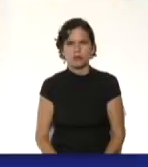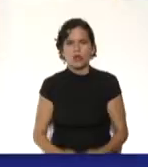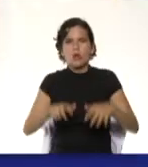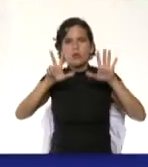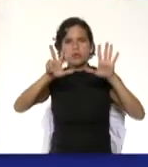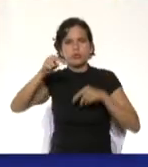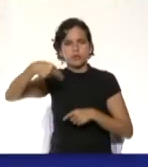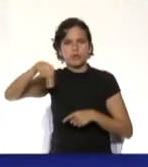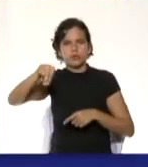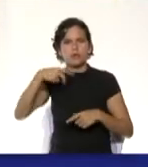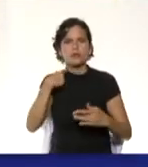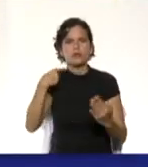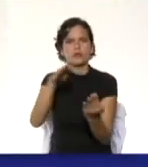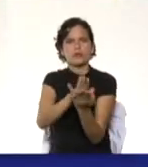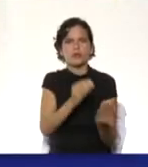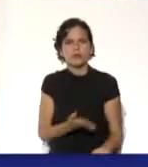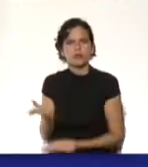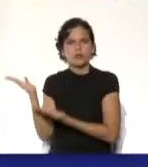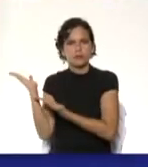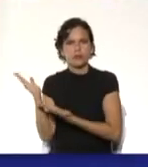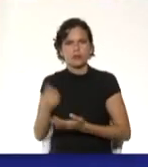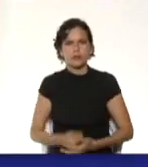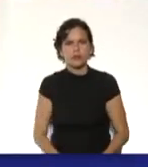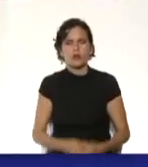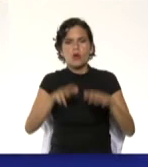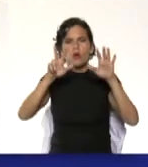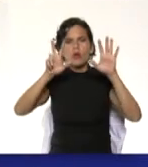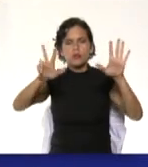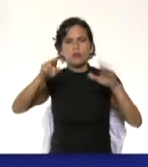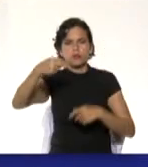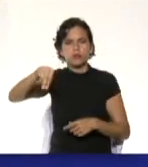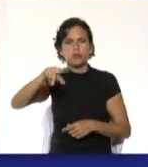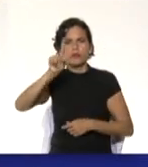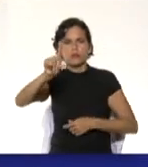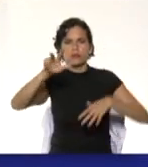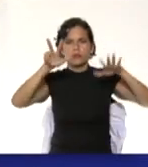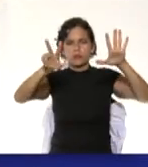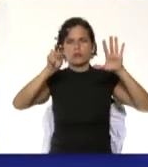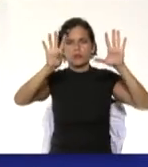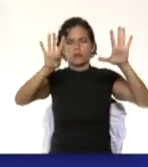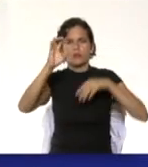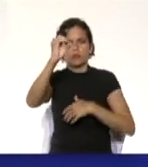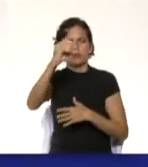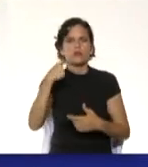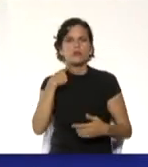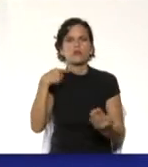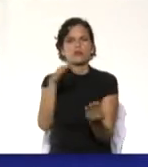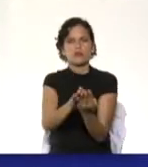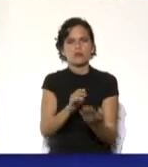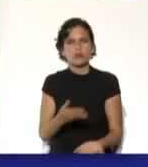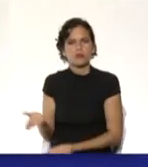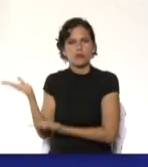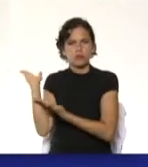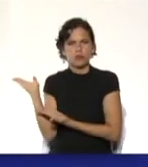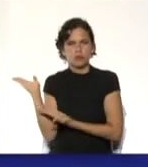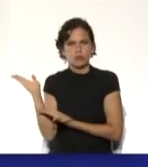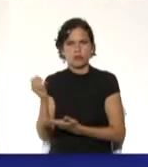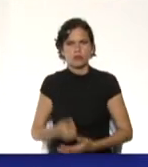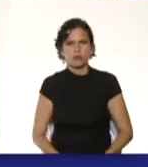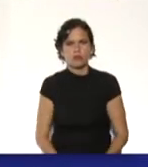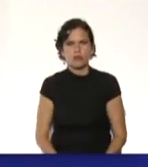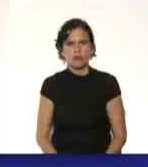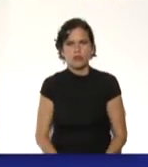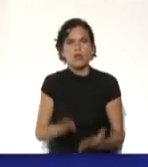8 de noviembre, fallecimiento de Cristóbal Rojas. El 8 de noviembre de 1890 fallece en Cuba Cristóbal